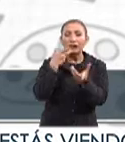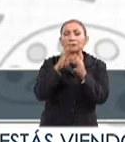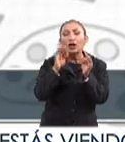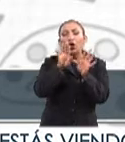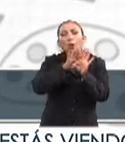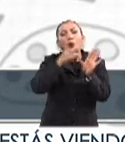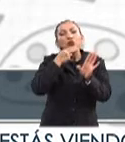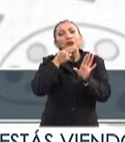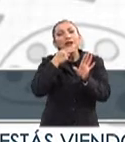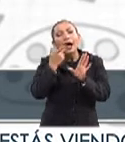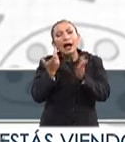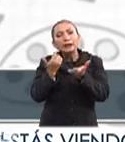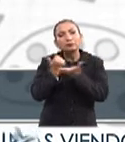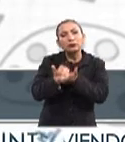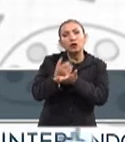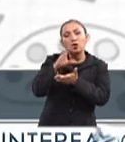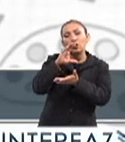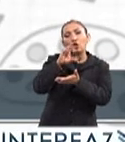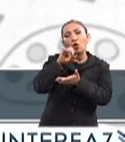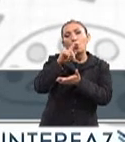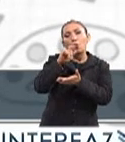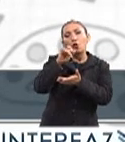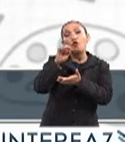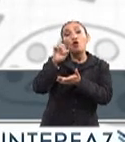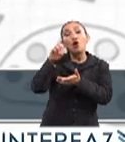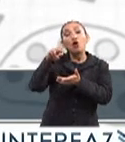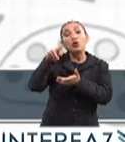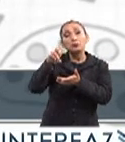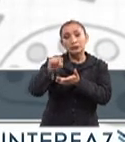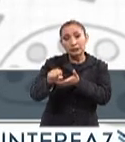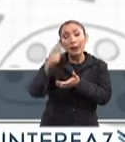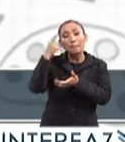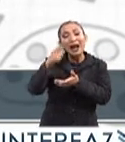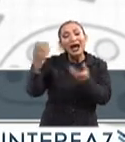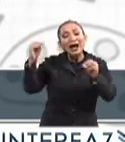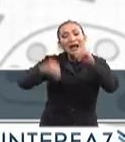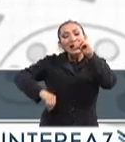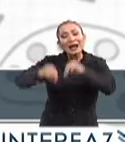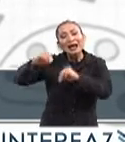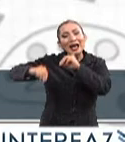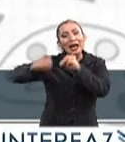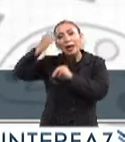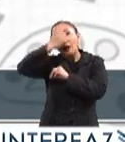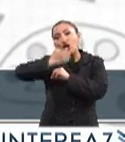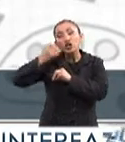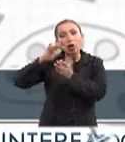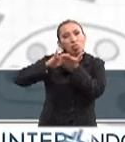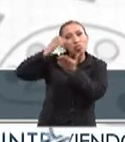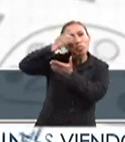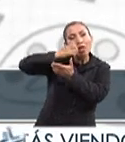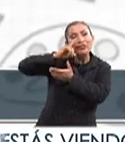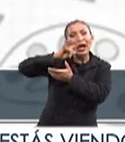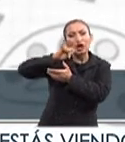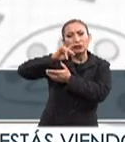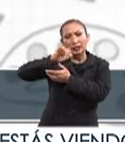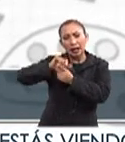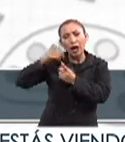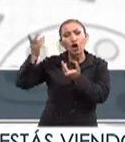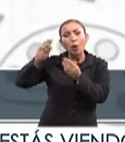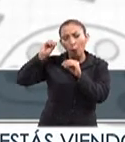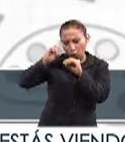cómo utilizar la herramienta Google Forms para implementar una evaluación de tipo diagnóstico, cómo hacer